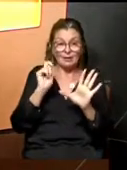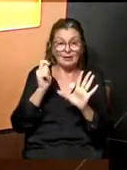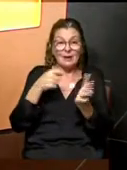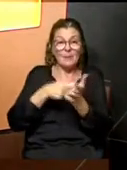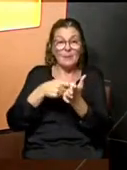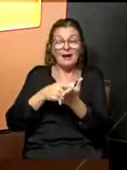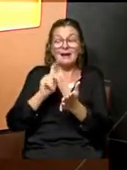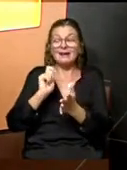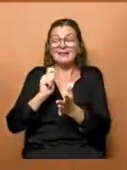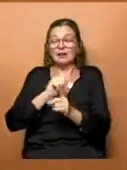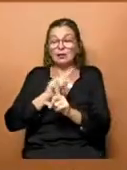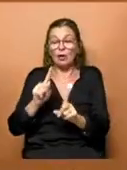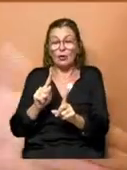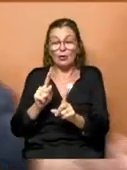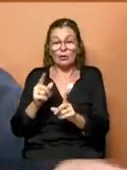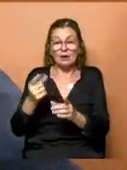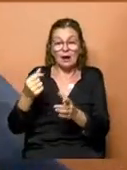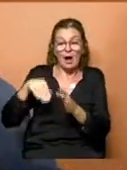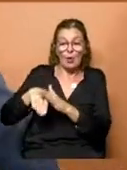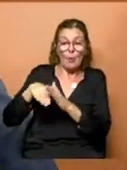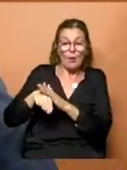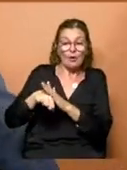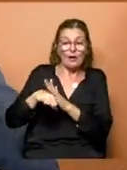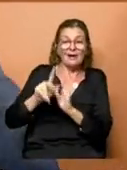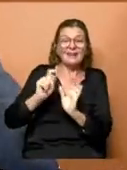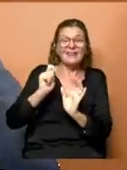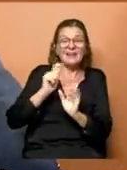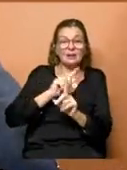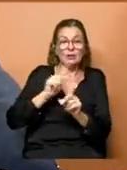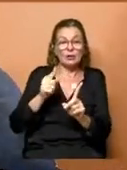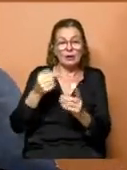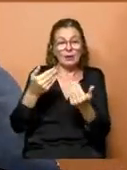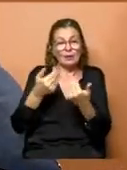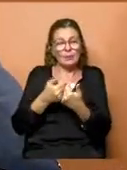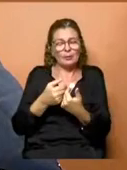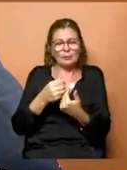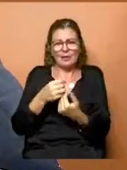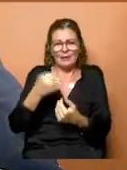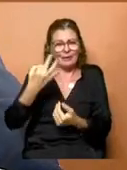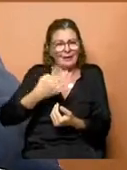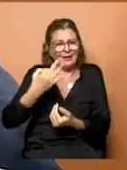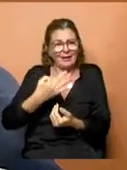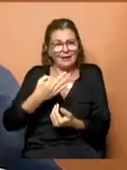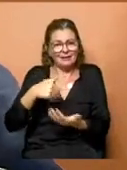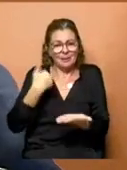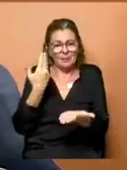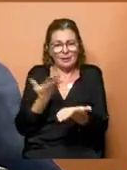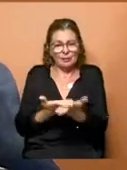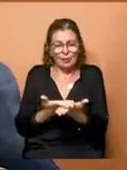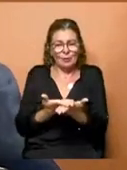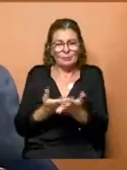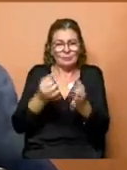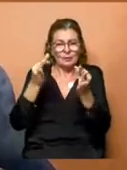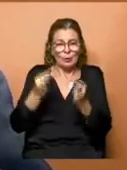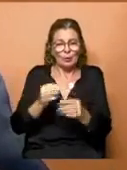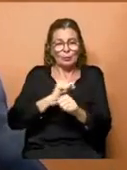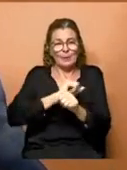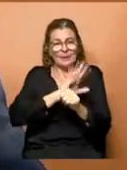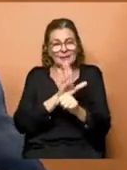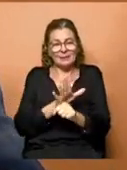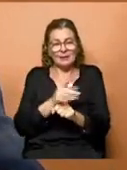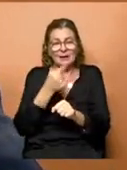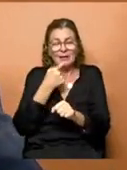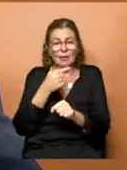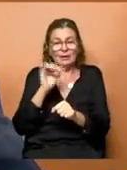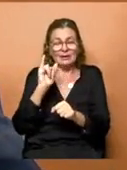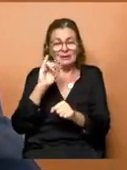quién no paga, quién acumula riqueza y quién no. Y aquí una pregunta cantada que además se planteó justamente en relación a la pandemia, y le digo a